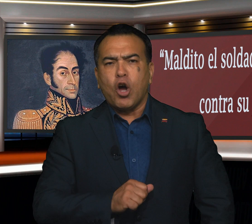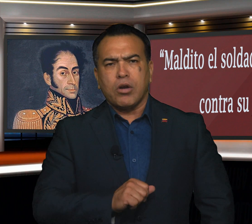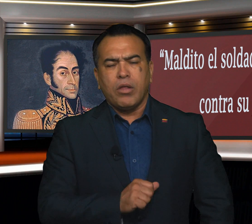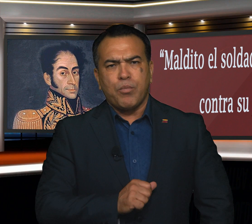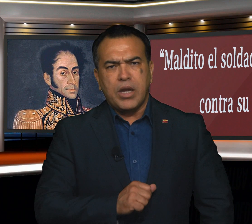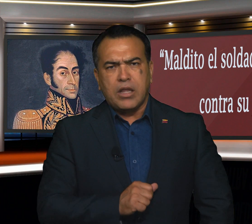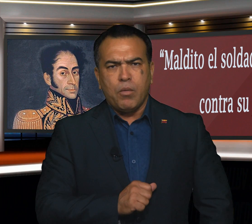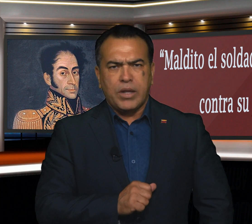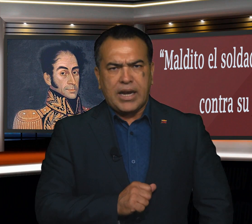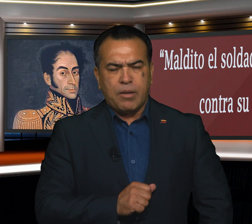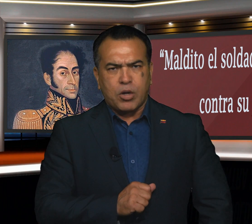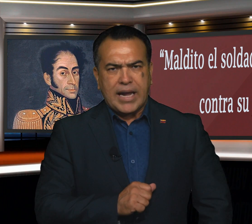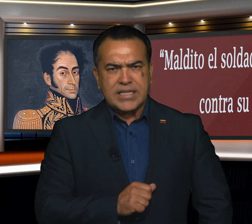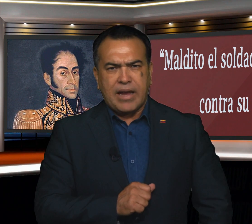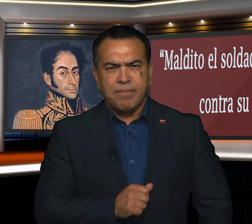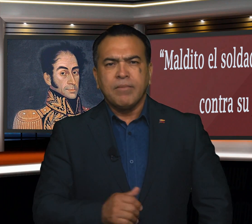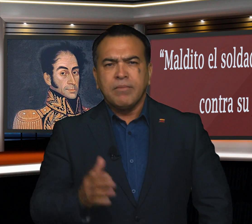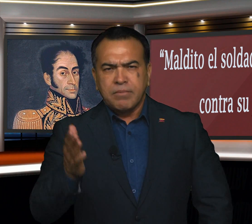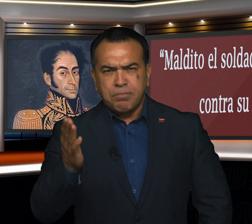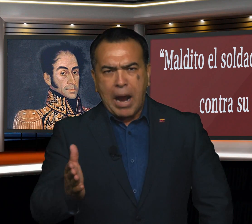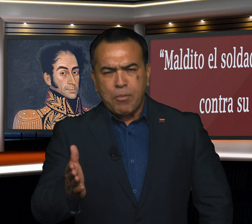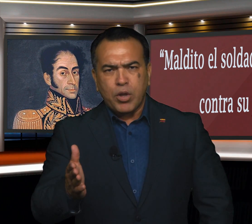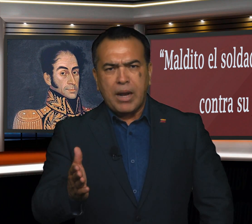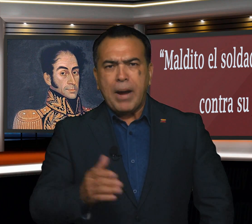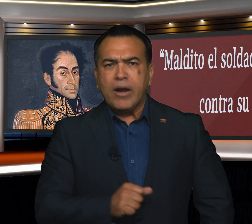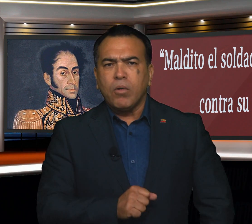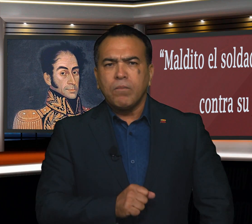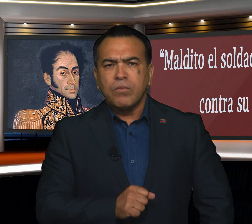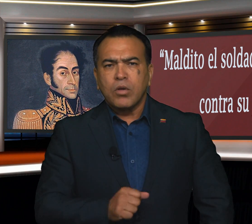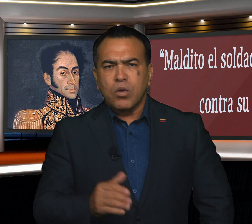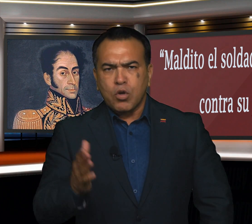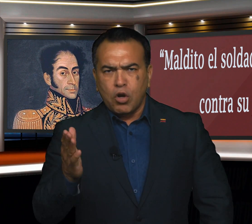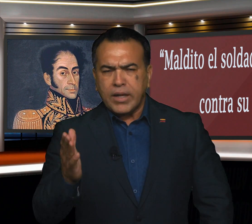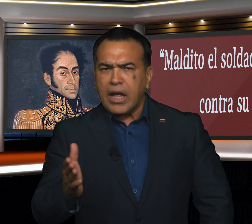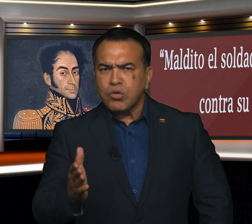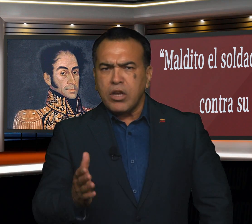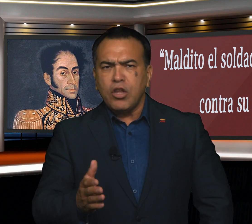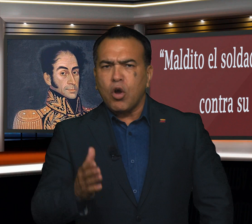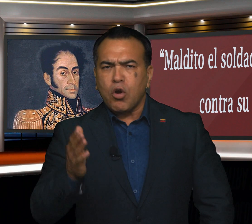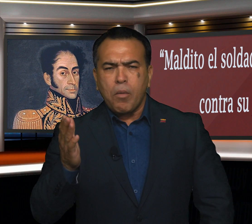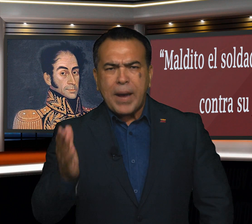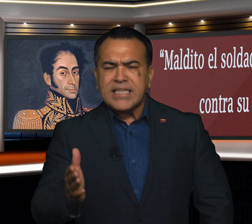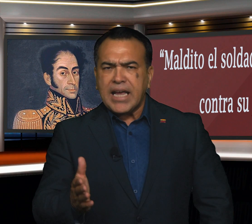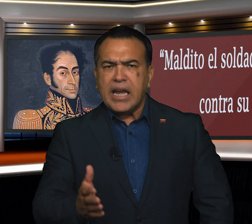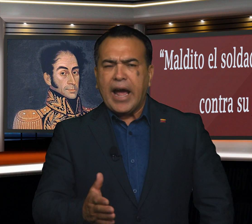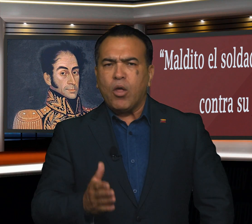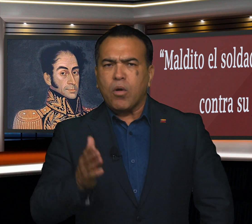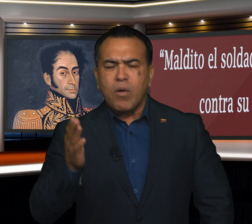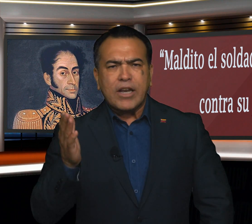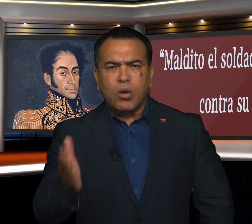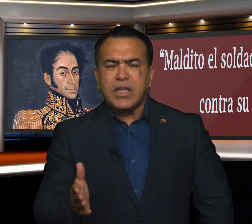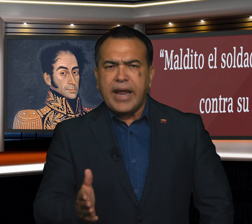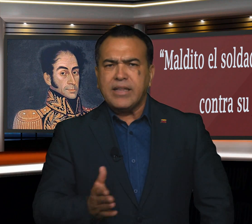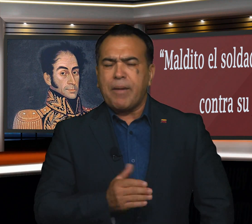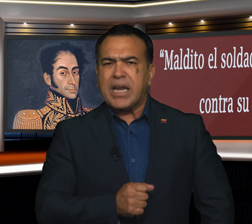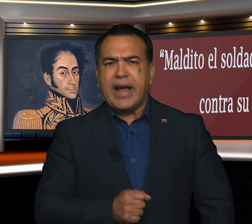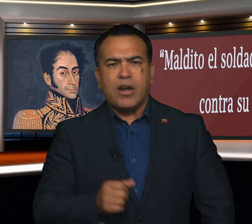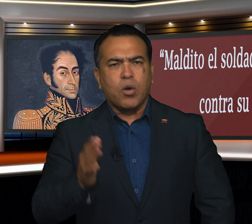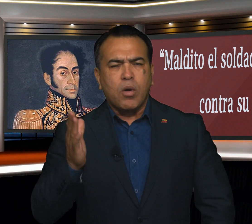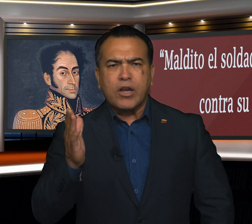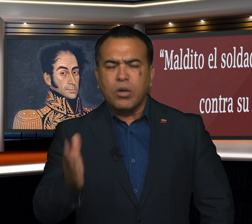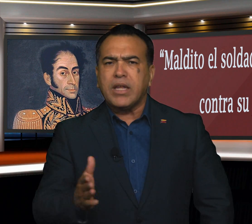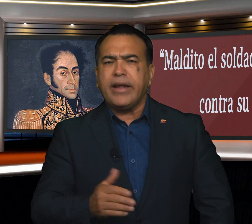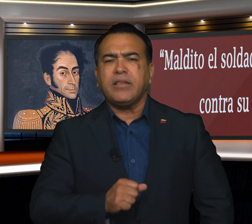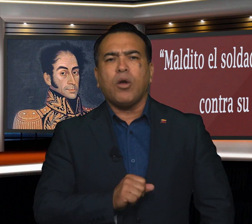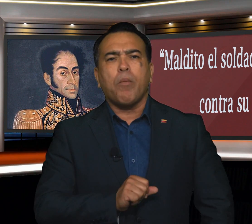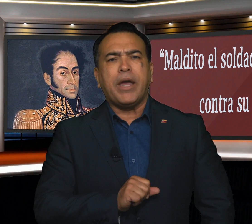y el logro definitivo de la democracia. Vamos de la mano con los Estados Unidos, con los países aliados, con el continente americano,